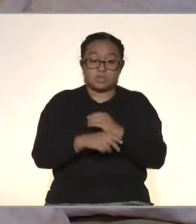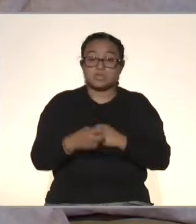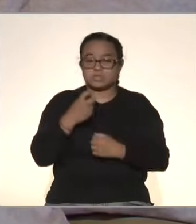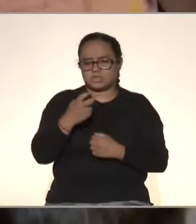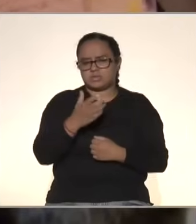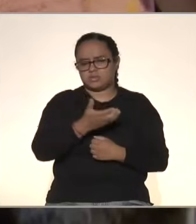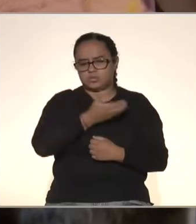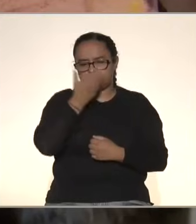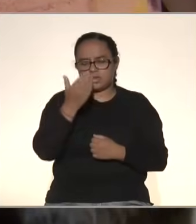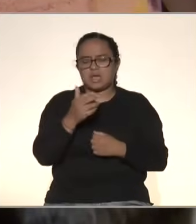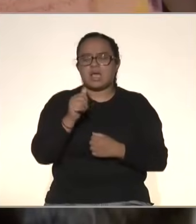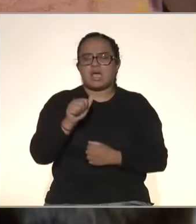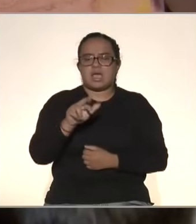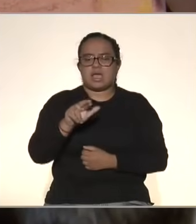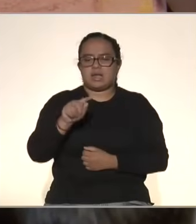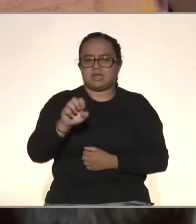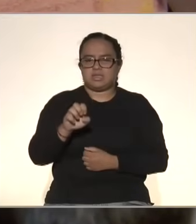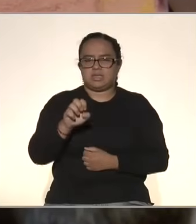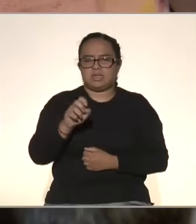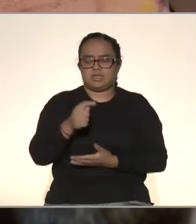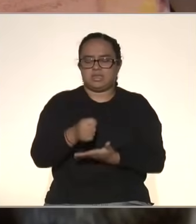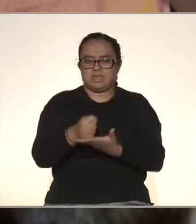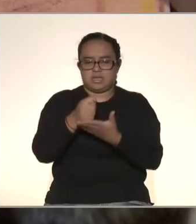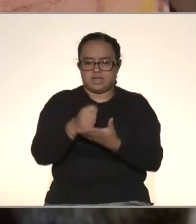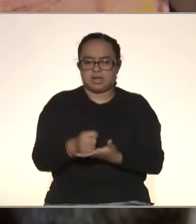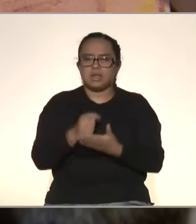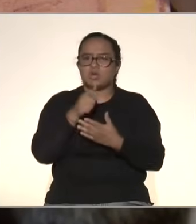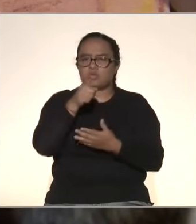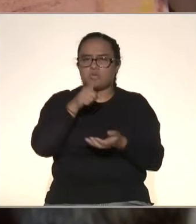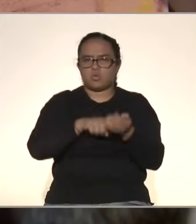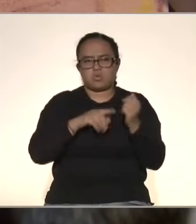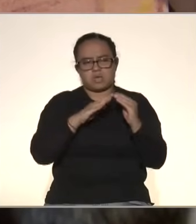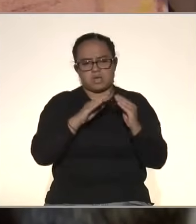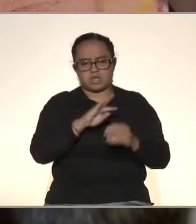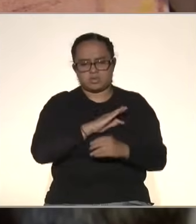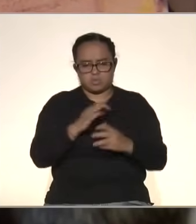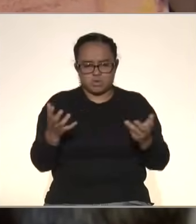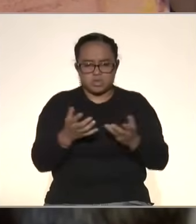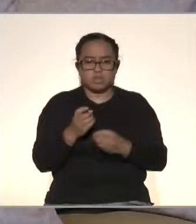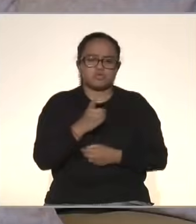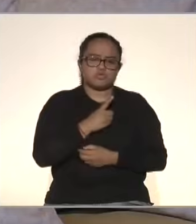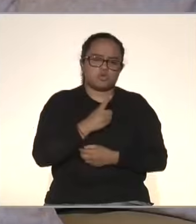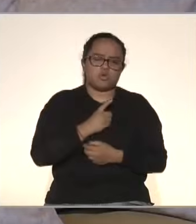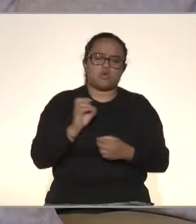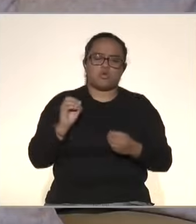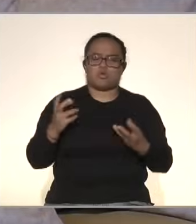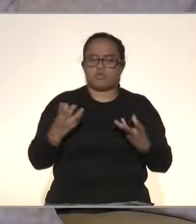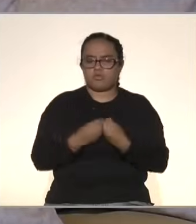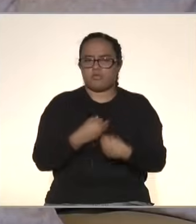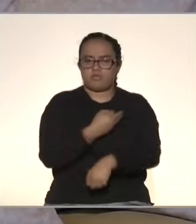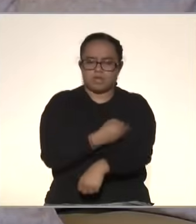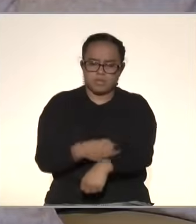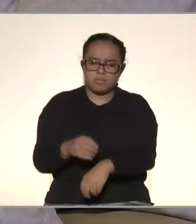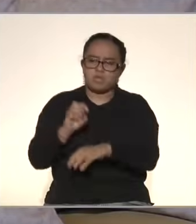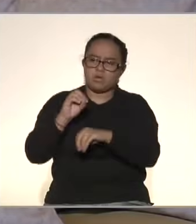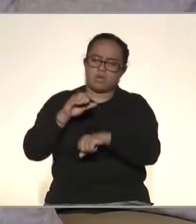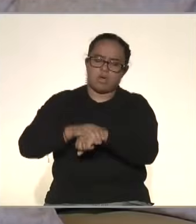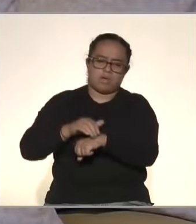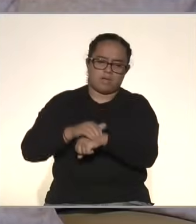hermoso de arteterapia sistémica que puedes hacer en casa, ya sea solo, en familia o con